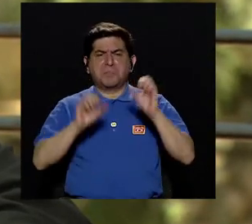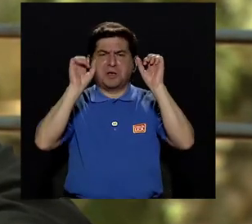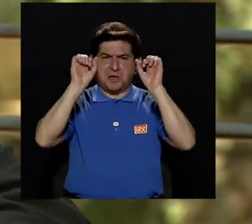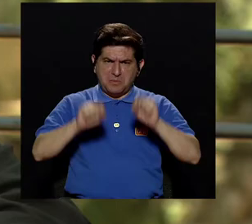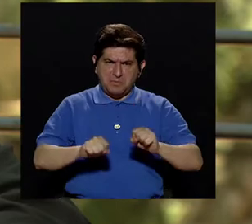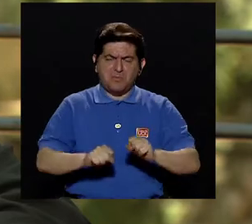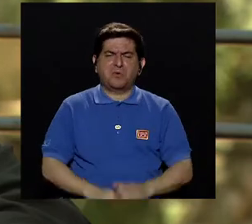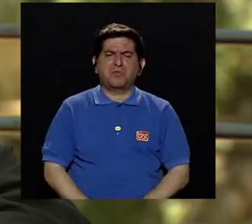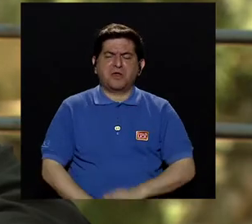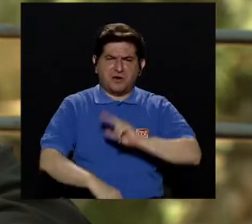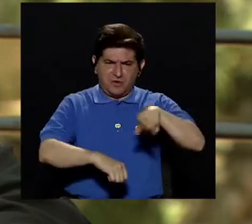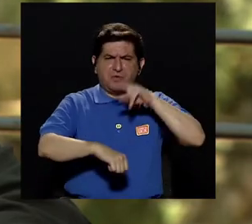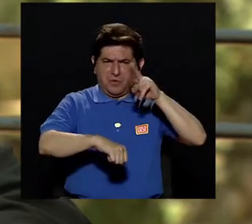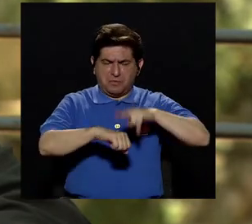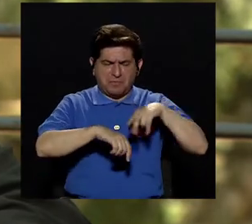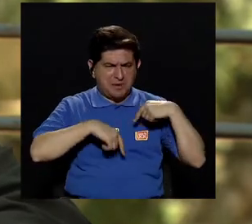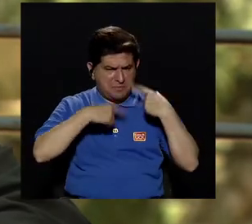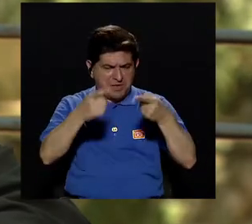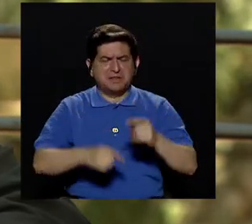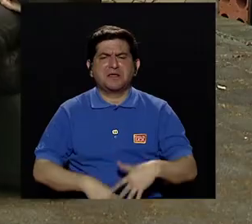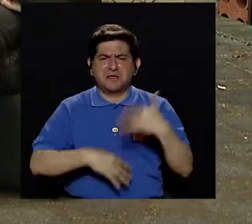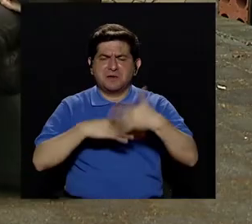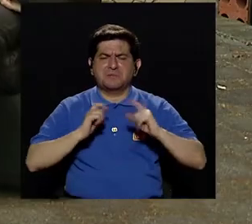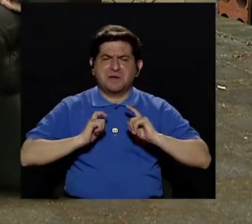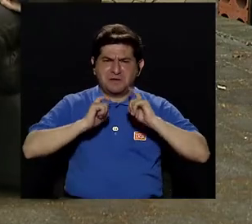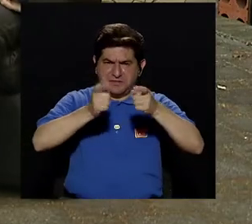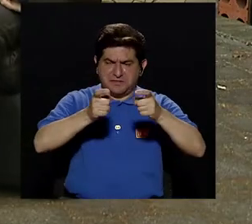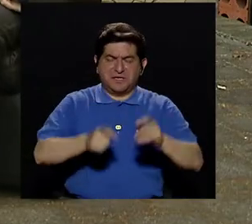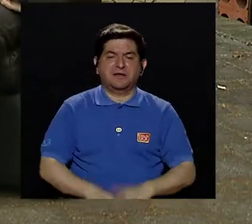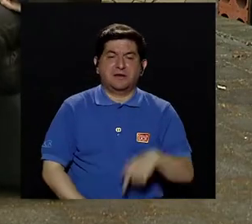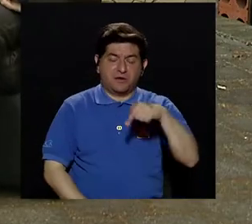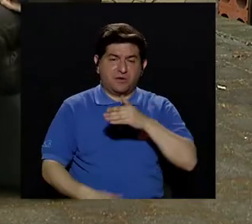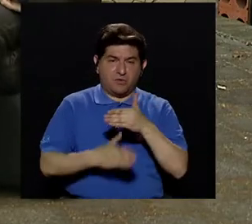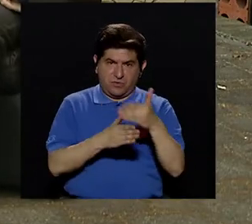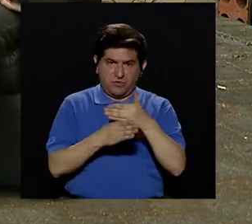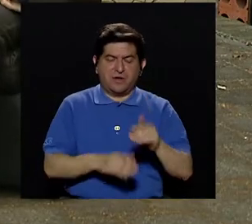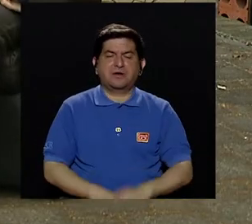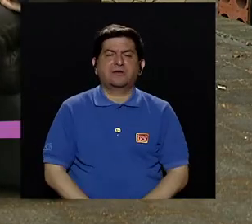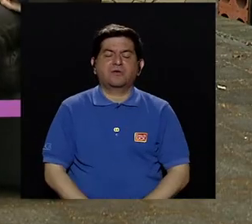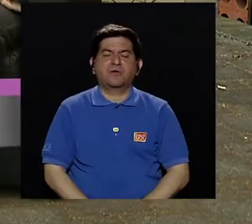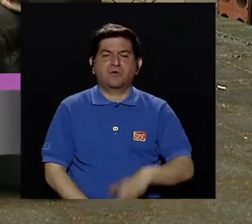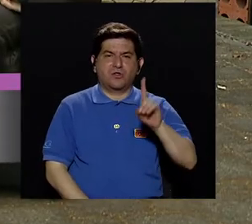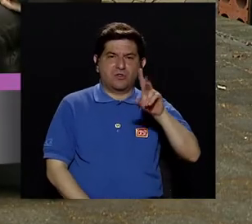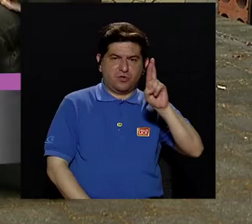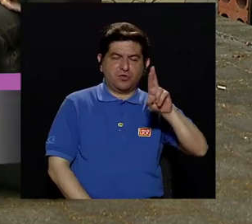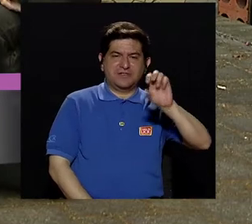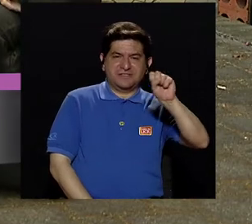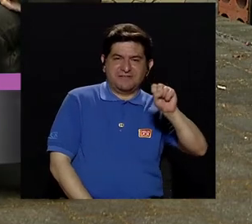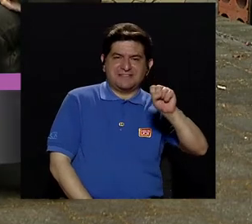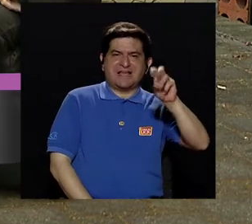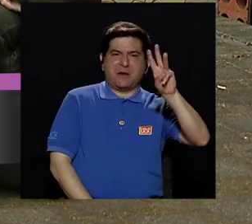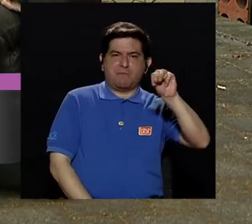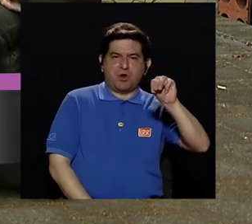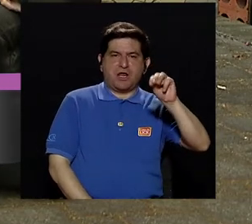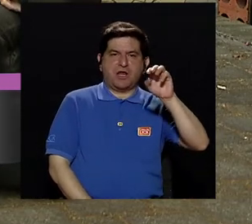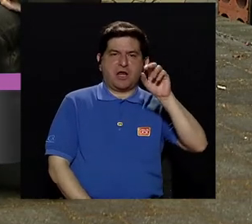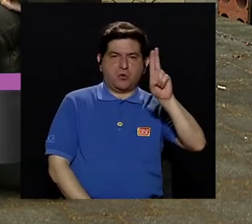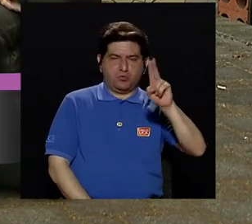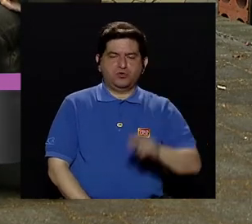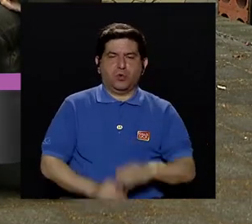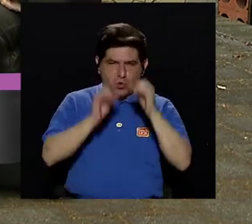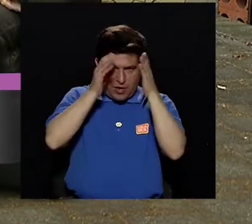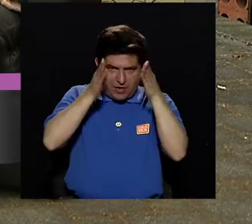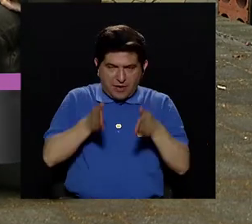persona activa en la donación de sangre. El día de hoy estamos compartiendo con el doctor Sebastián Molina Ulloa, quien es